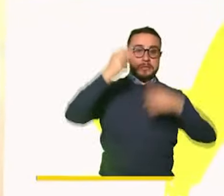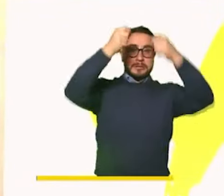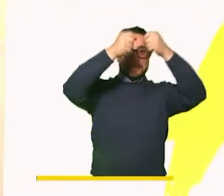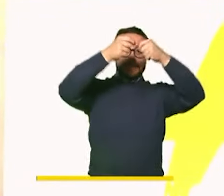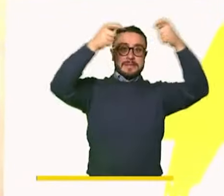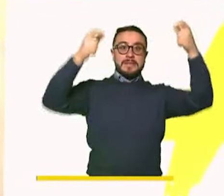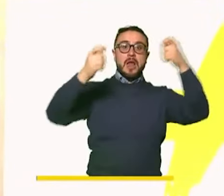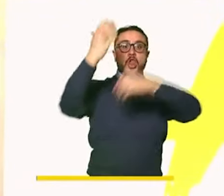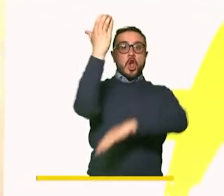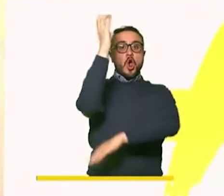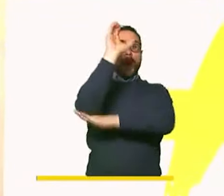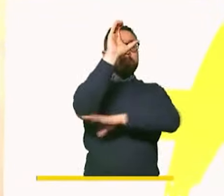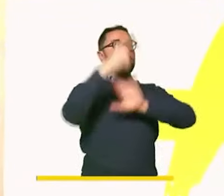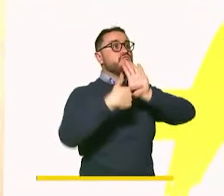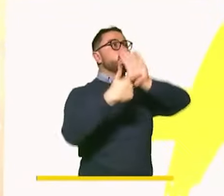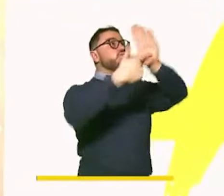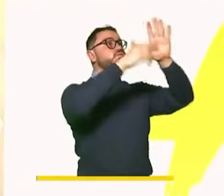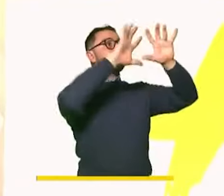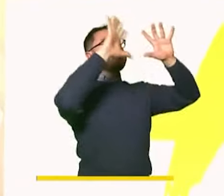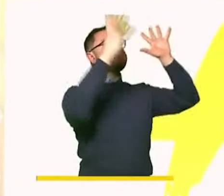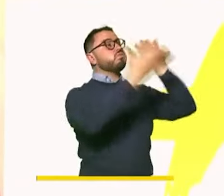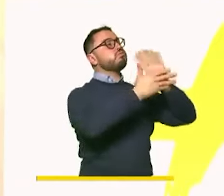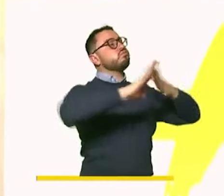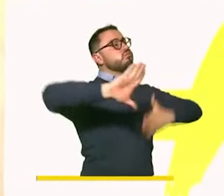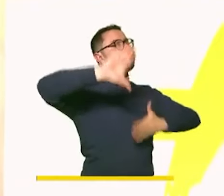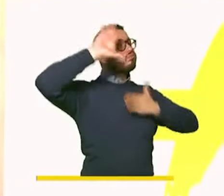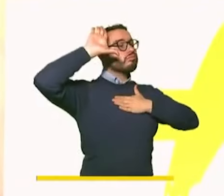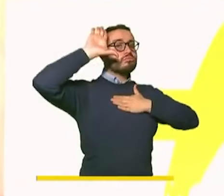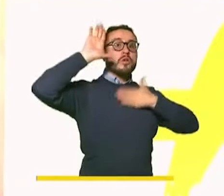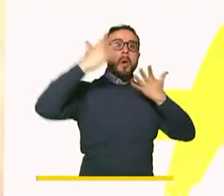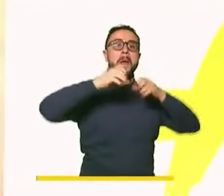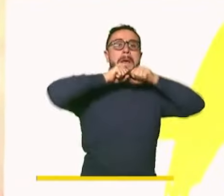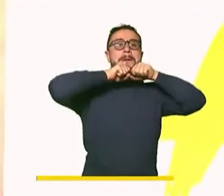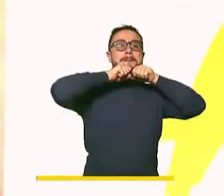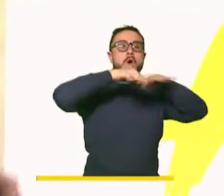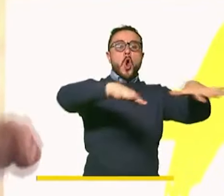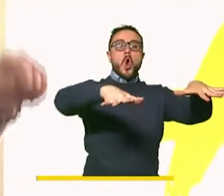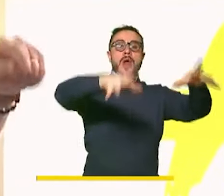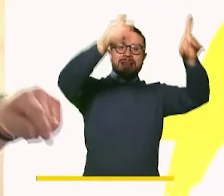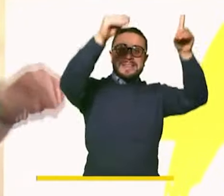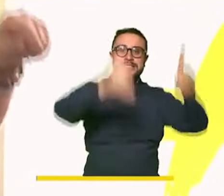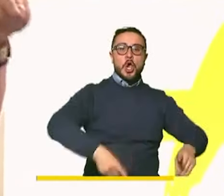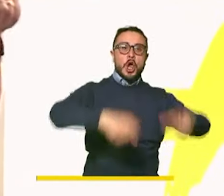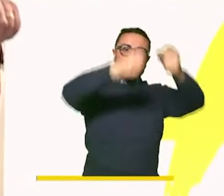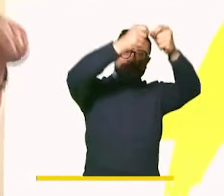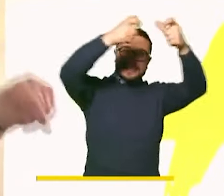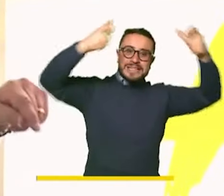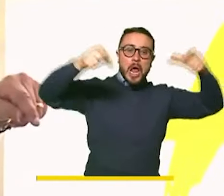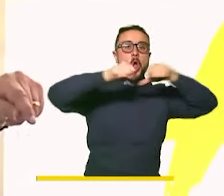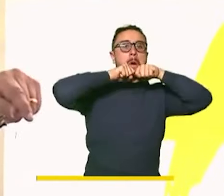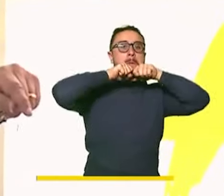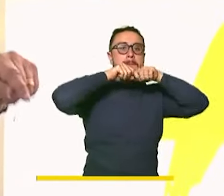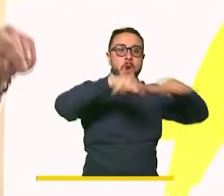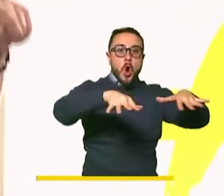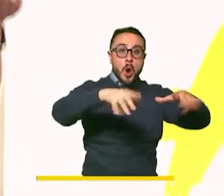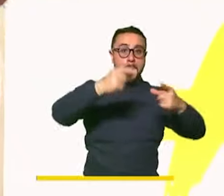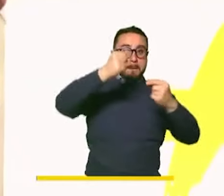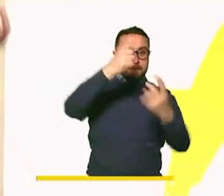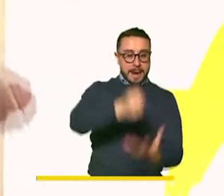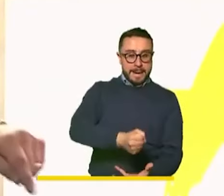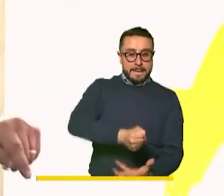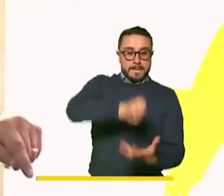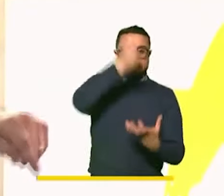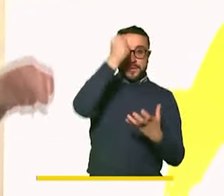Estado colombiano ante la humanidad a través de la Declaración Unilateral de Estado. El presupuesto de